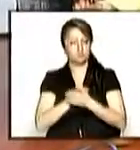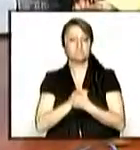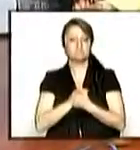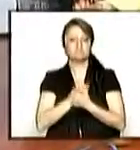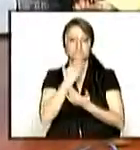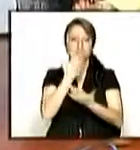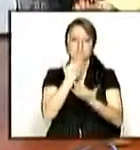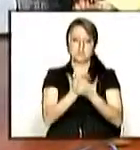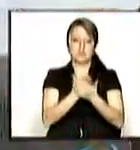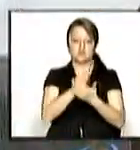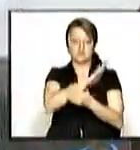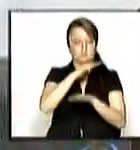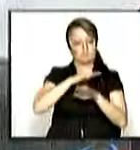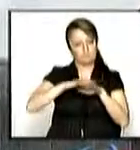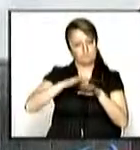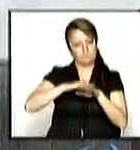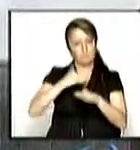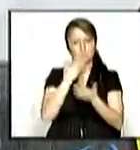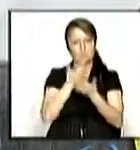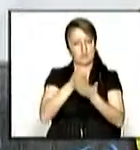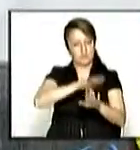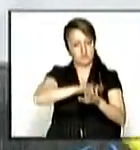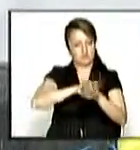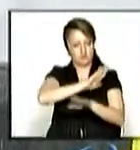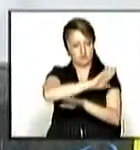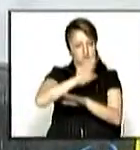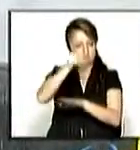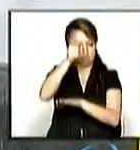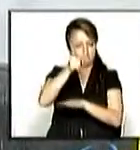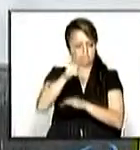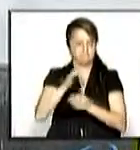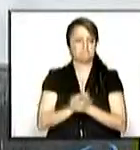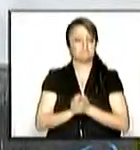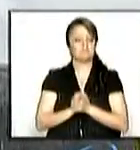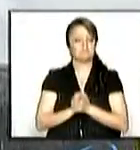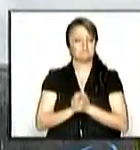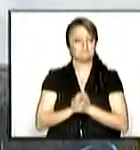muchas gracias por la invitación y buenas tardes para todos los televidentes.